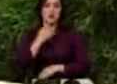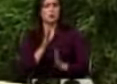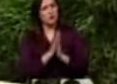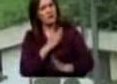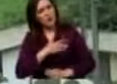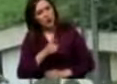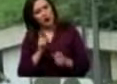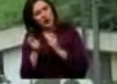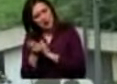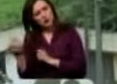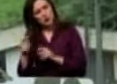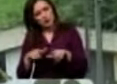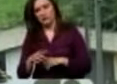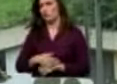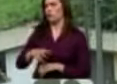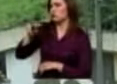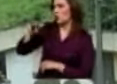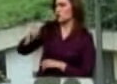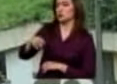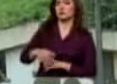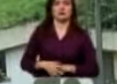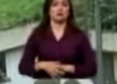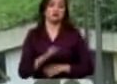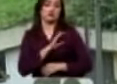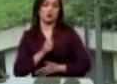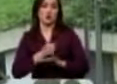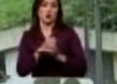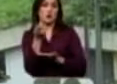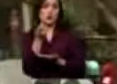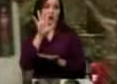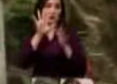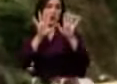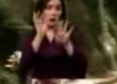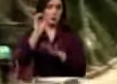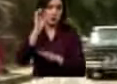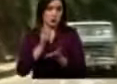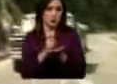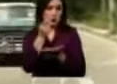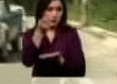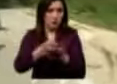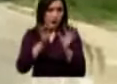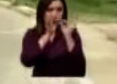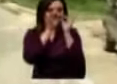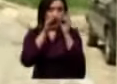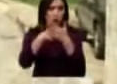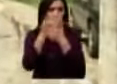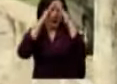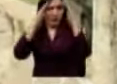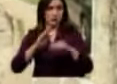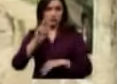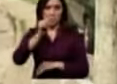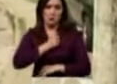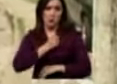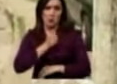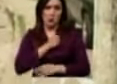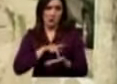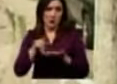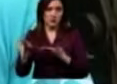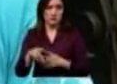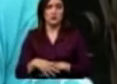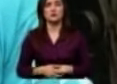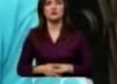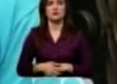el municipio le ayudará solo con albergue, ayuda humanitaria, pero si necesita una nueva casa, tendrá que financiarla.